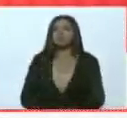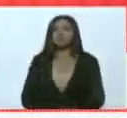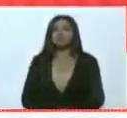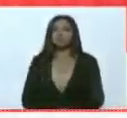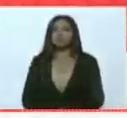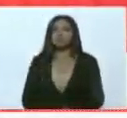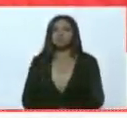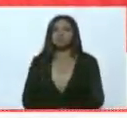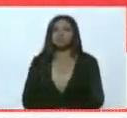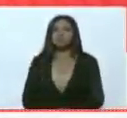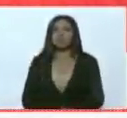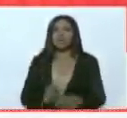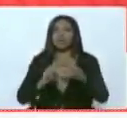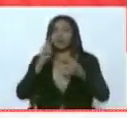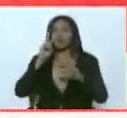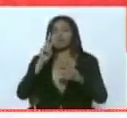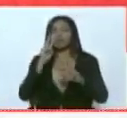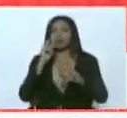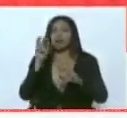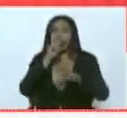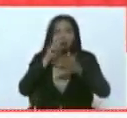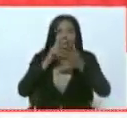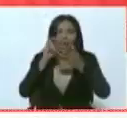Mira que el negro ve, lee el tabaco.